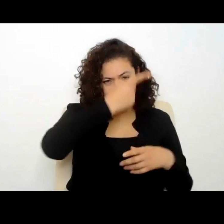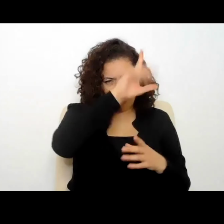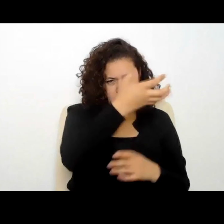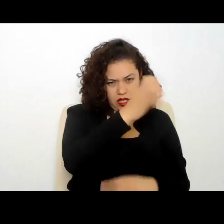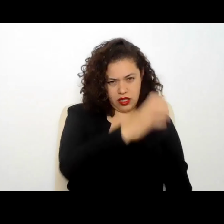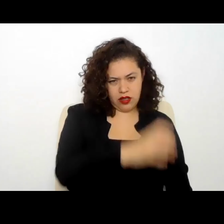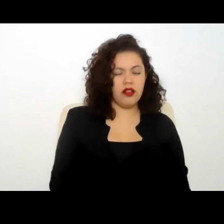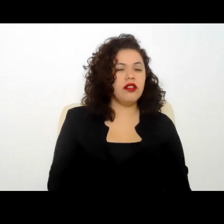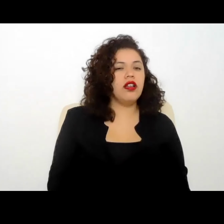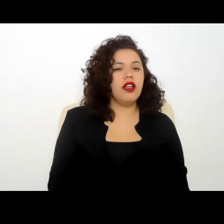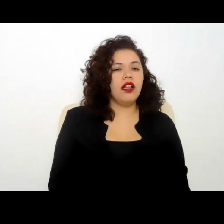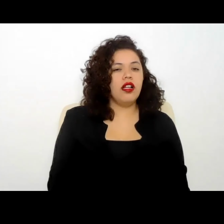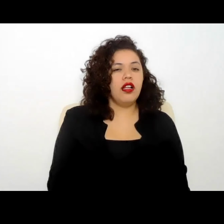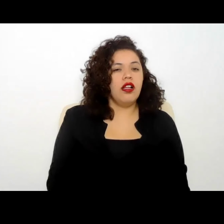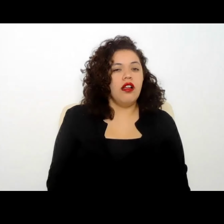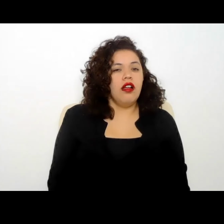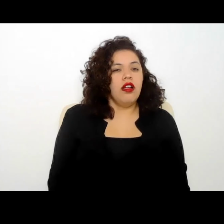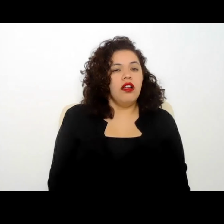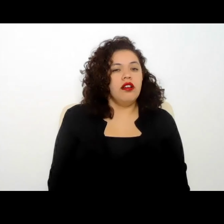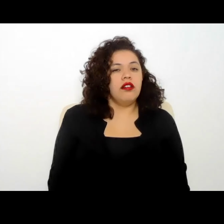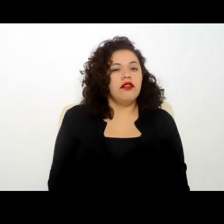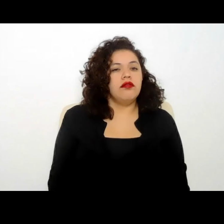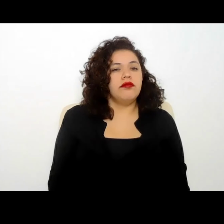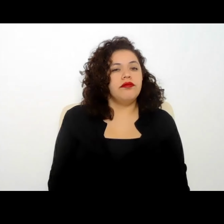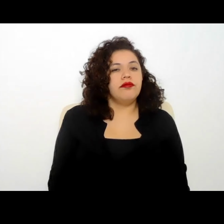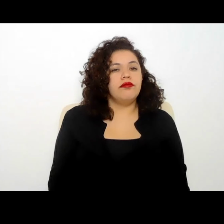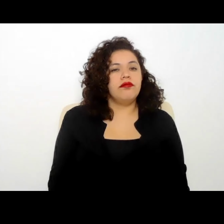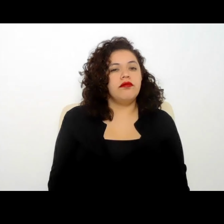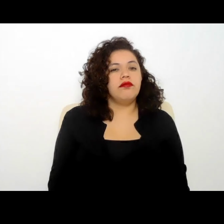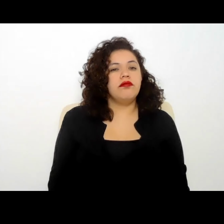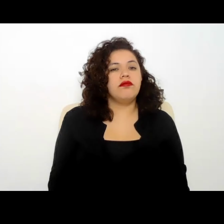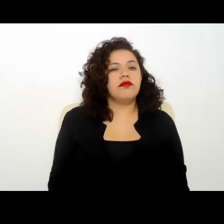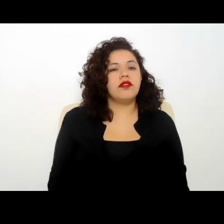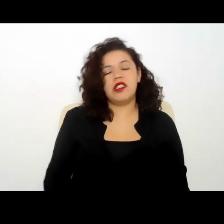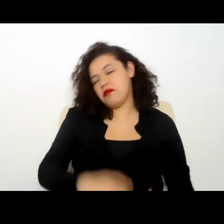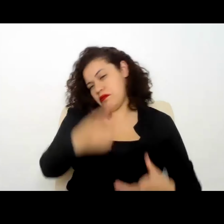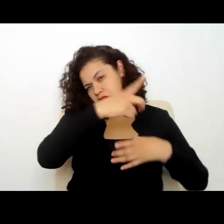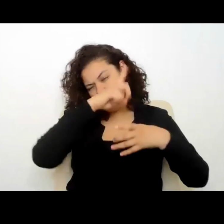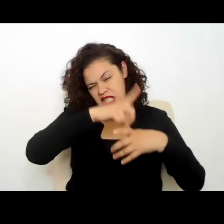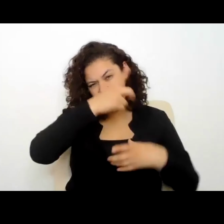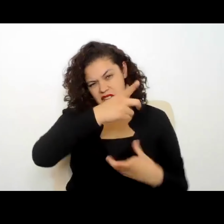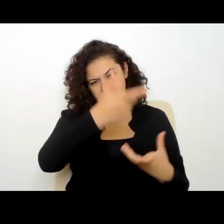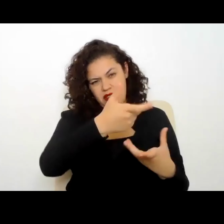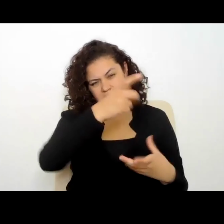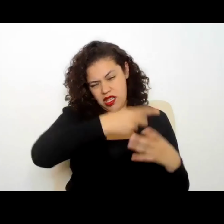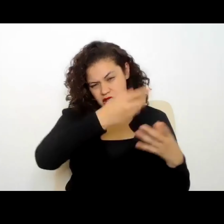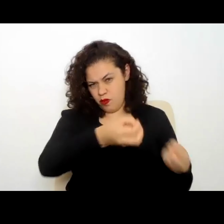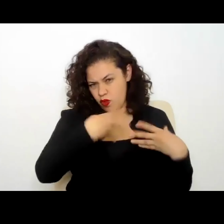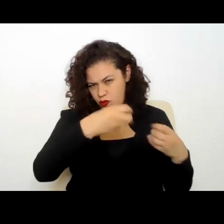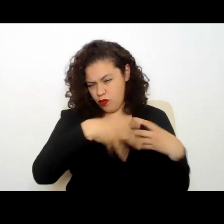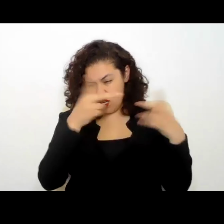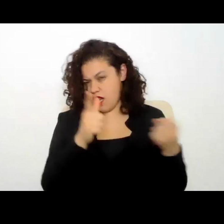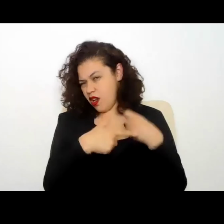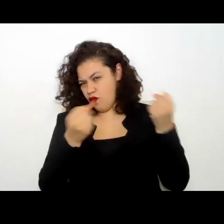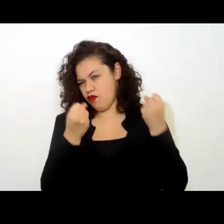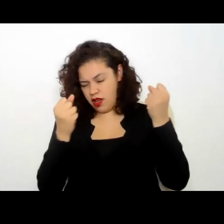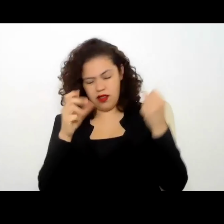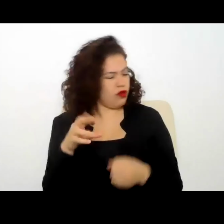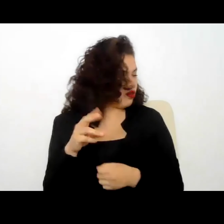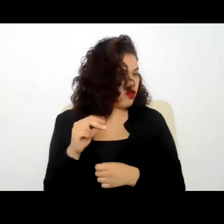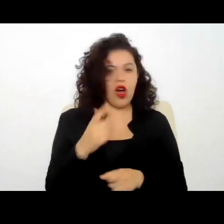¿no? Y no recibes mucho dinero y no recibes algo fuerte,